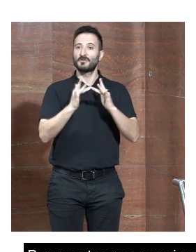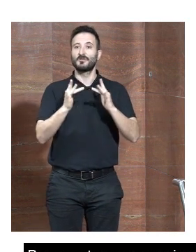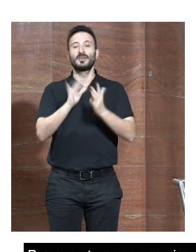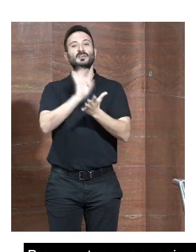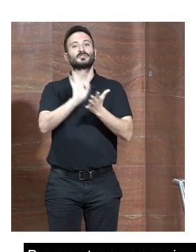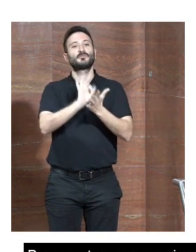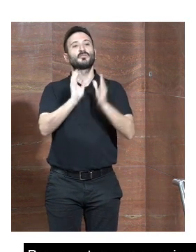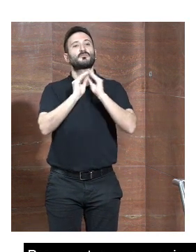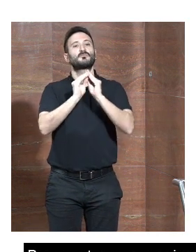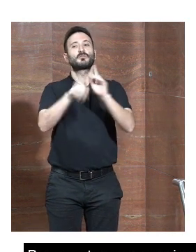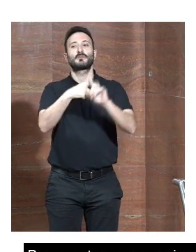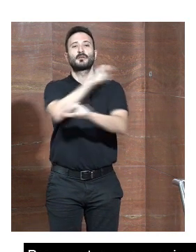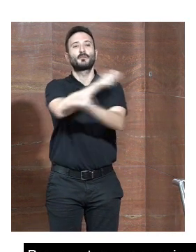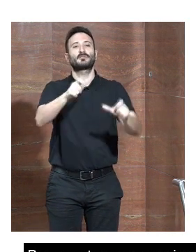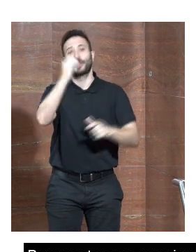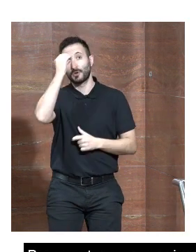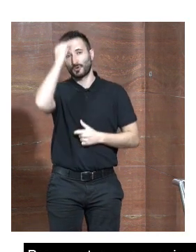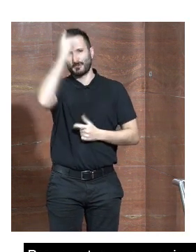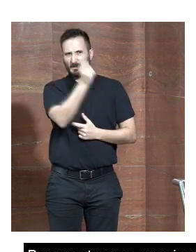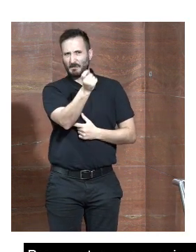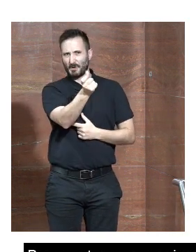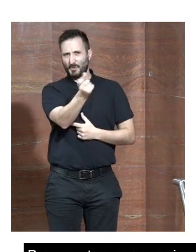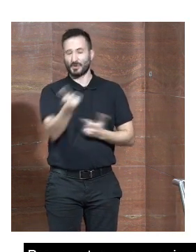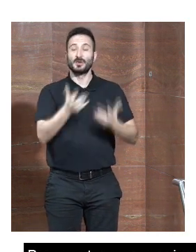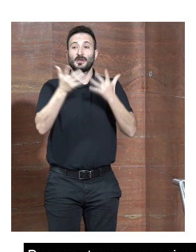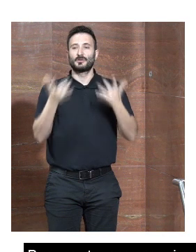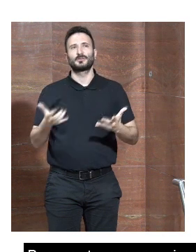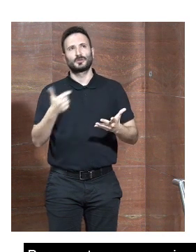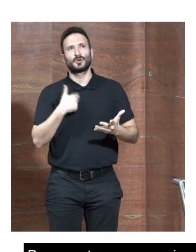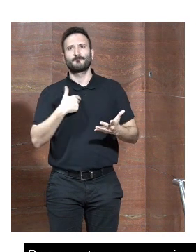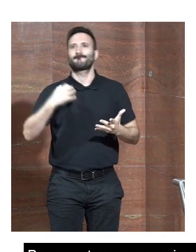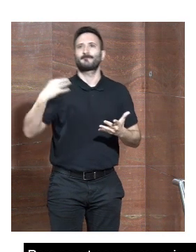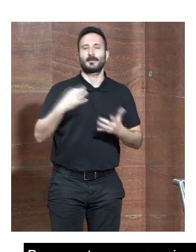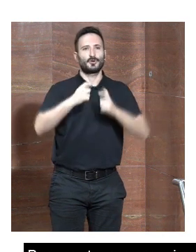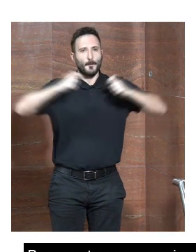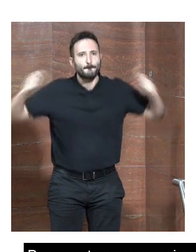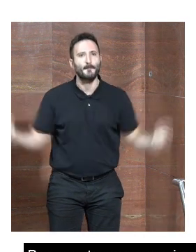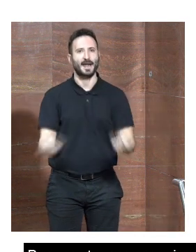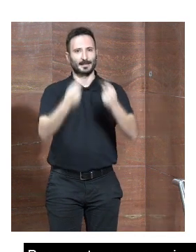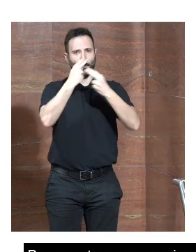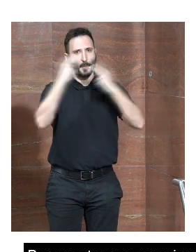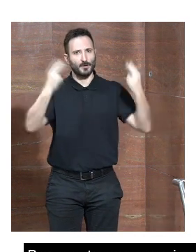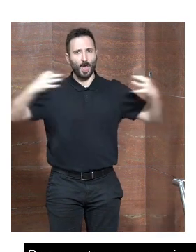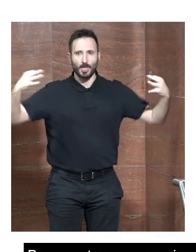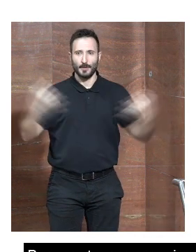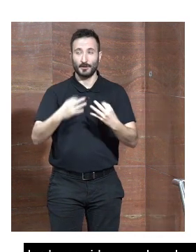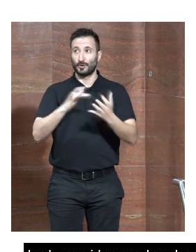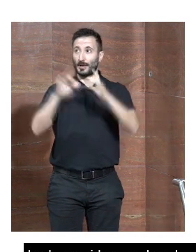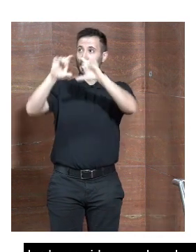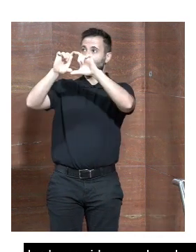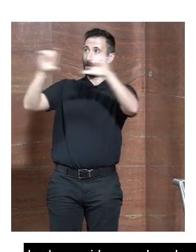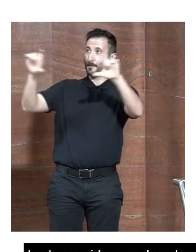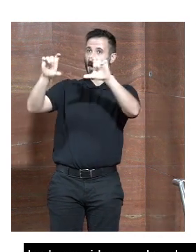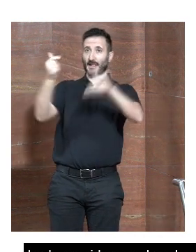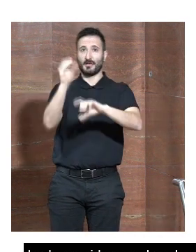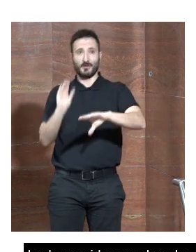muchos servicios y el conocimiento de la gente era pequeña. Yo decía, tendríamos que hacer marketing público. No conozco ninguna empresa que invierta